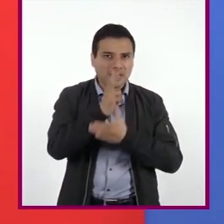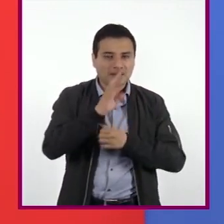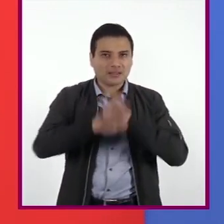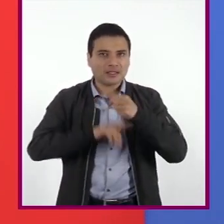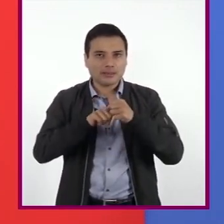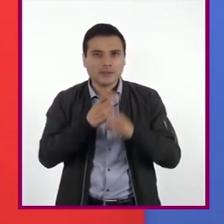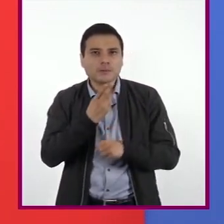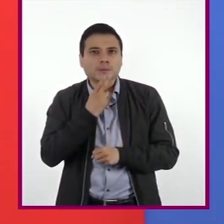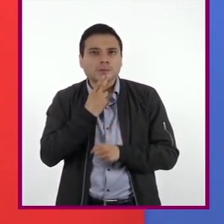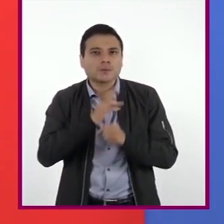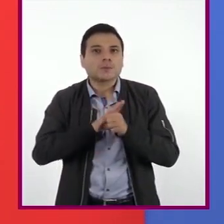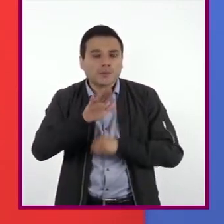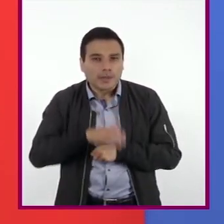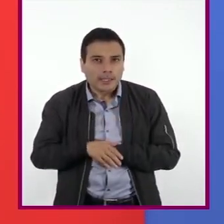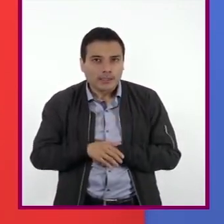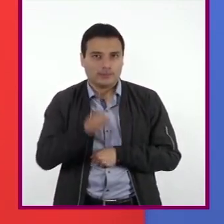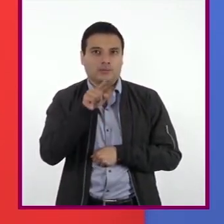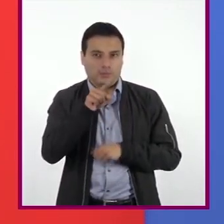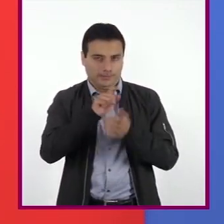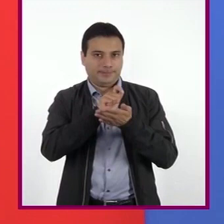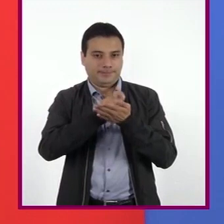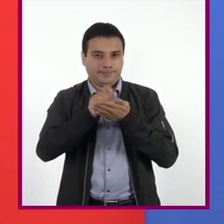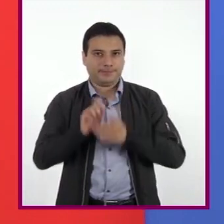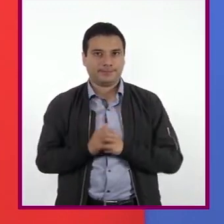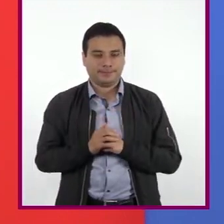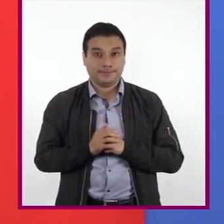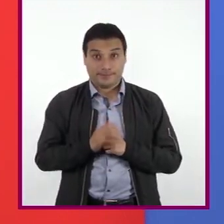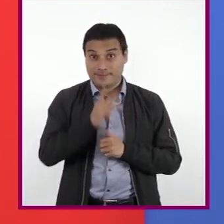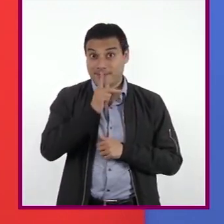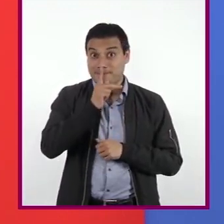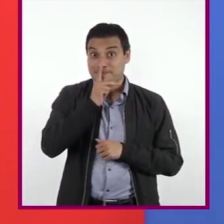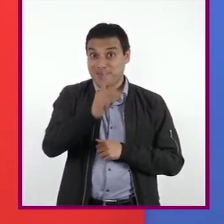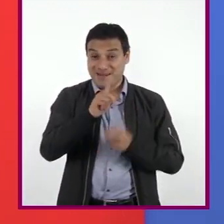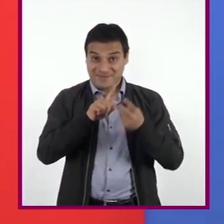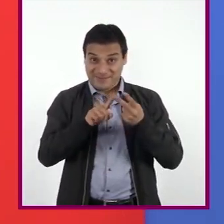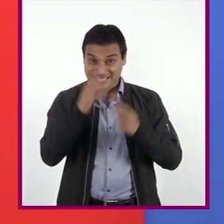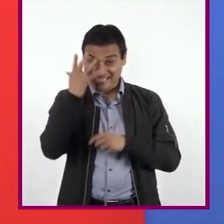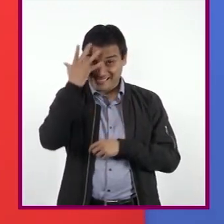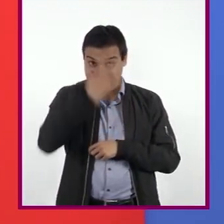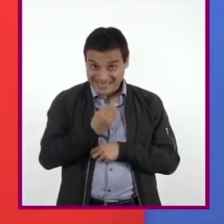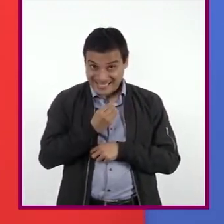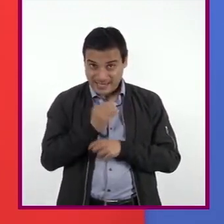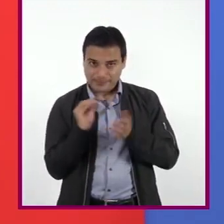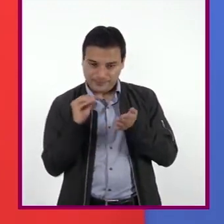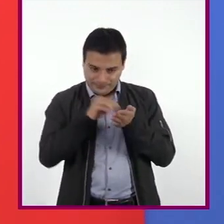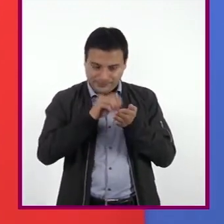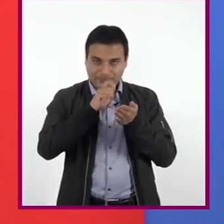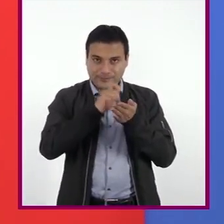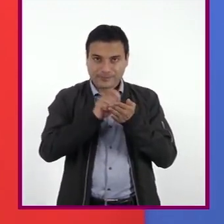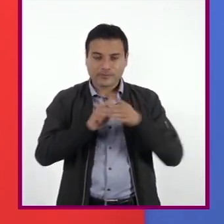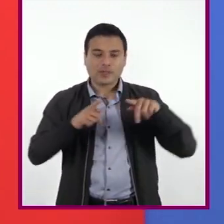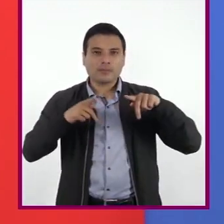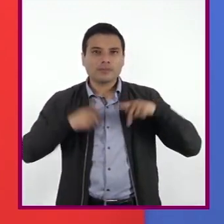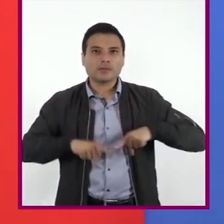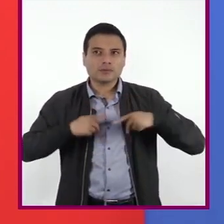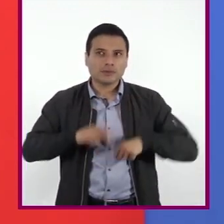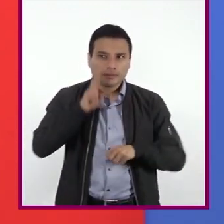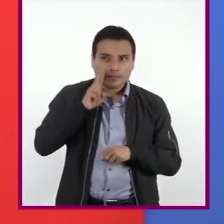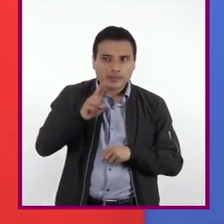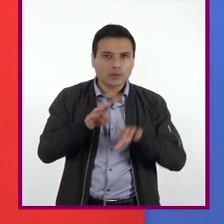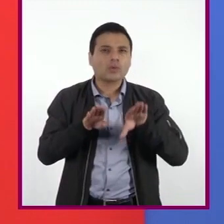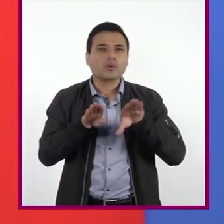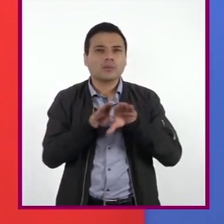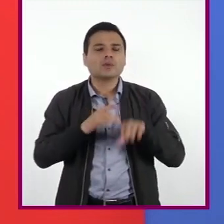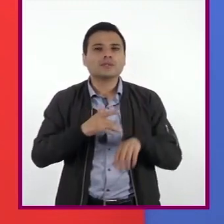emplean. Utilicen el concepto de estética para detallar cómo es apreciada la festividad por las